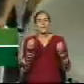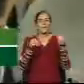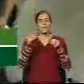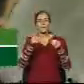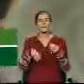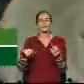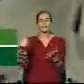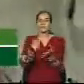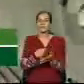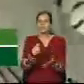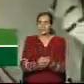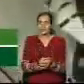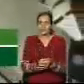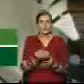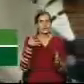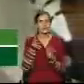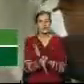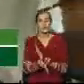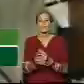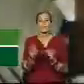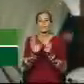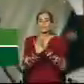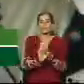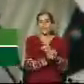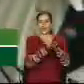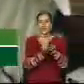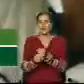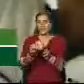la inversión en el Delta.